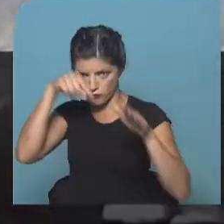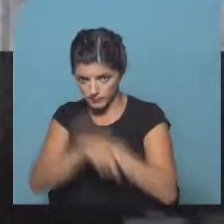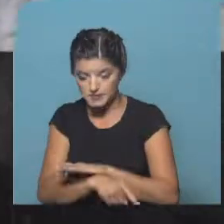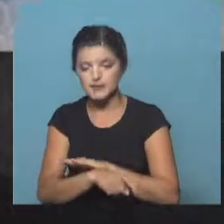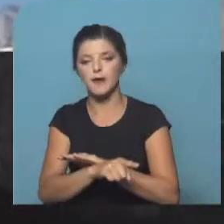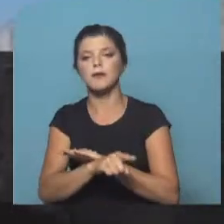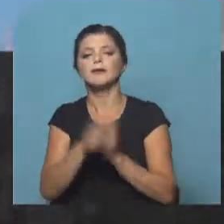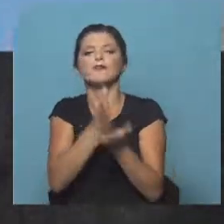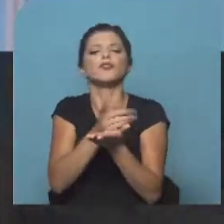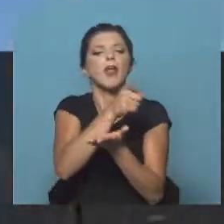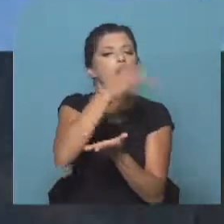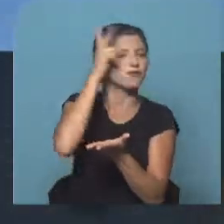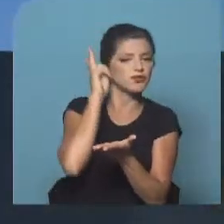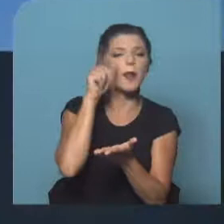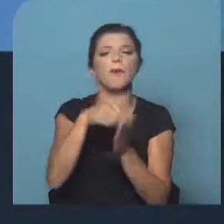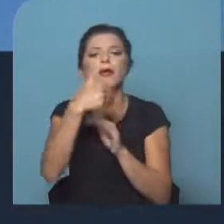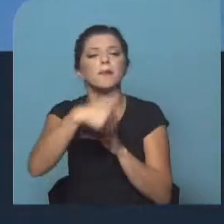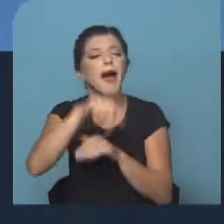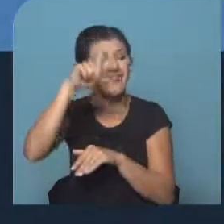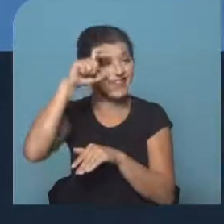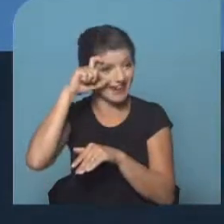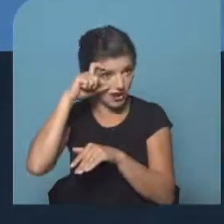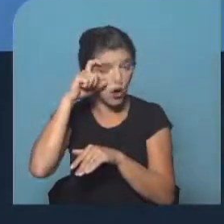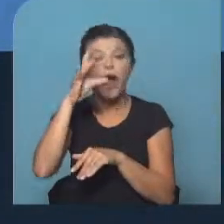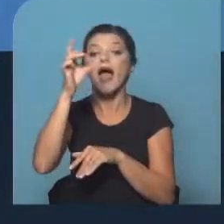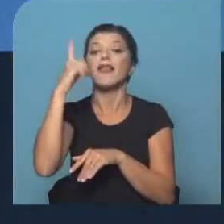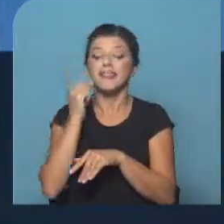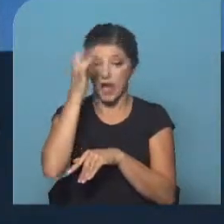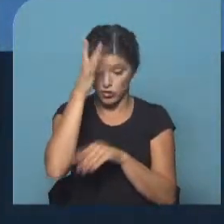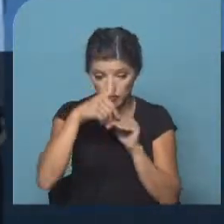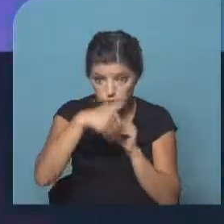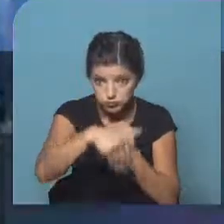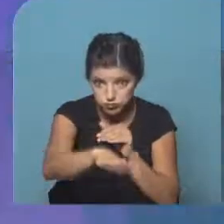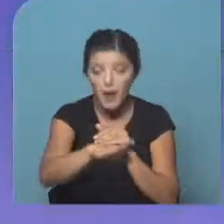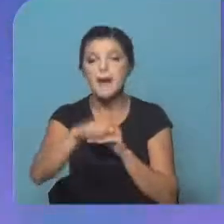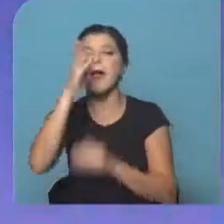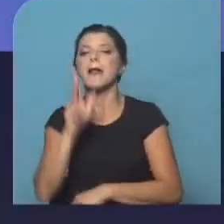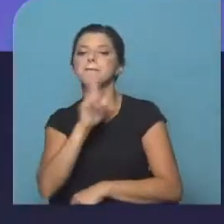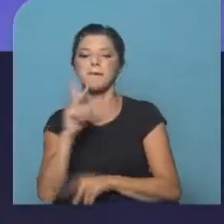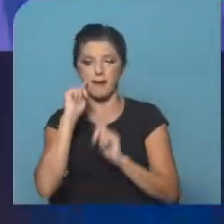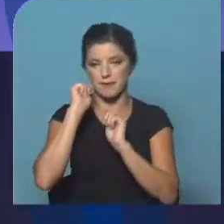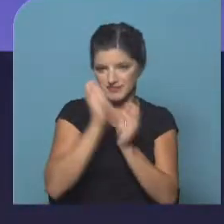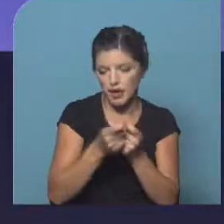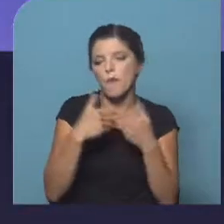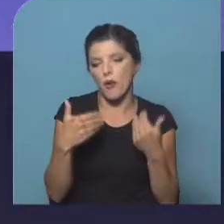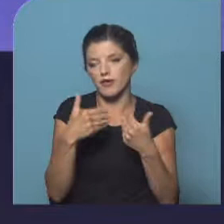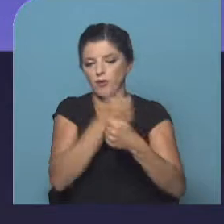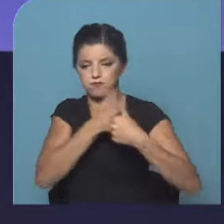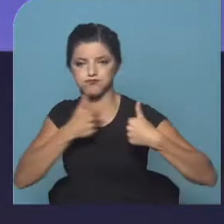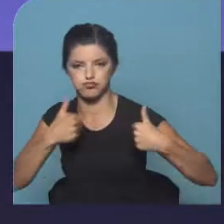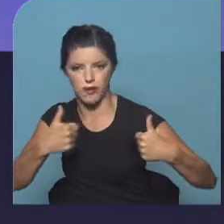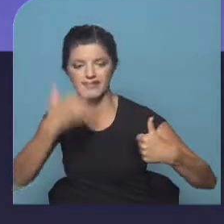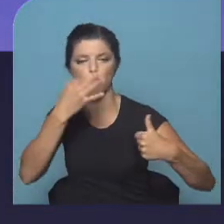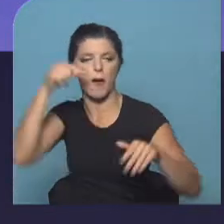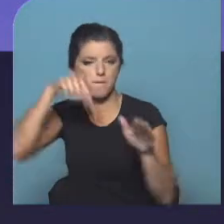Papa desde el 12 de enero. Se intensificarán los dispositivos de seguridad. La Unión Europea